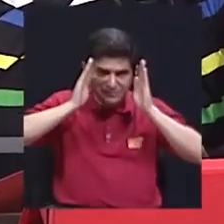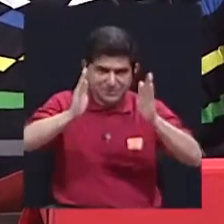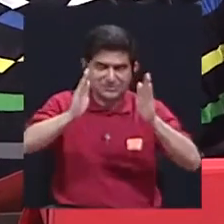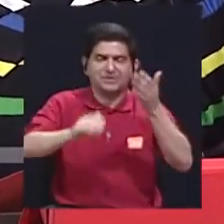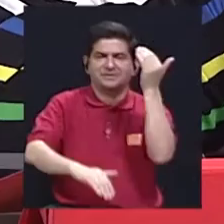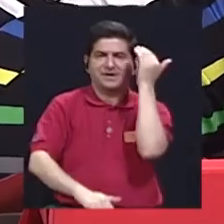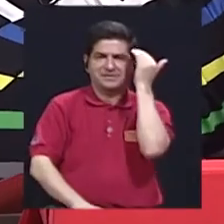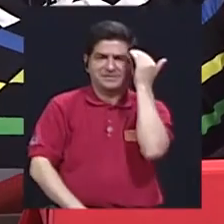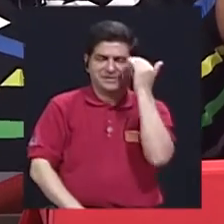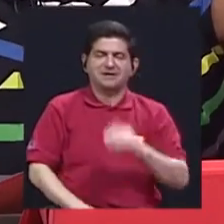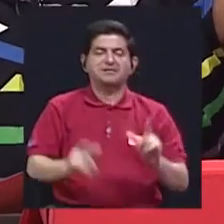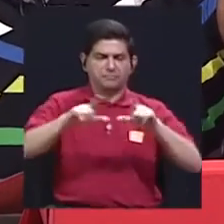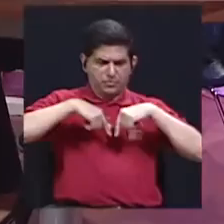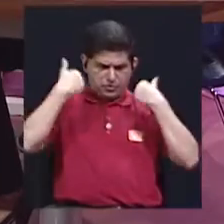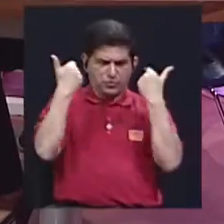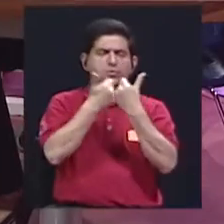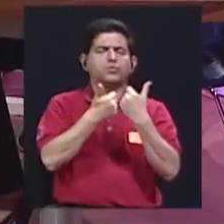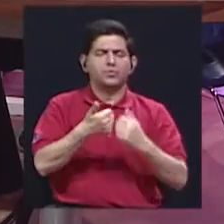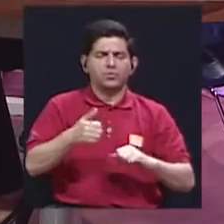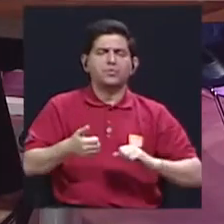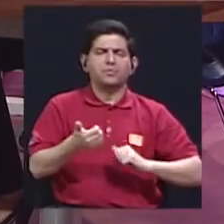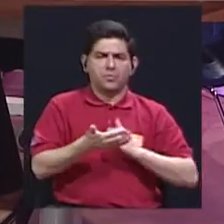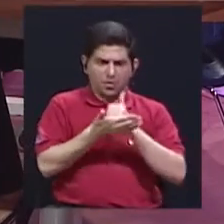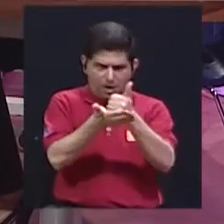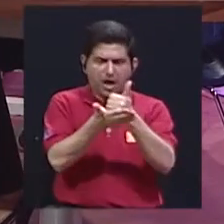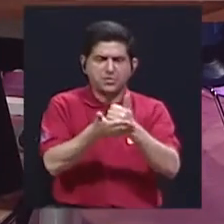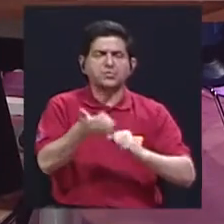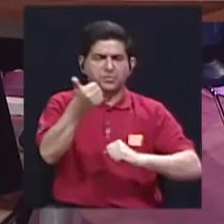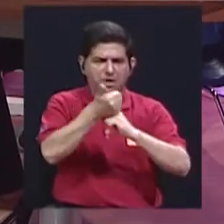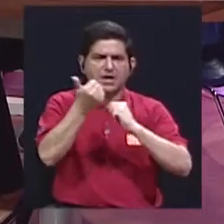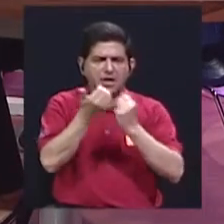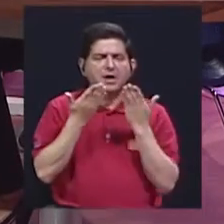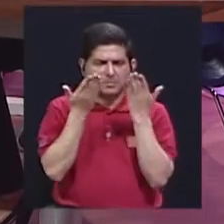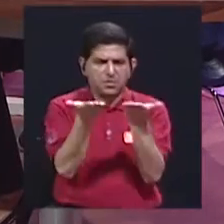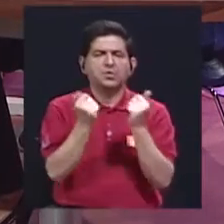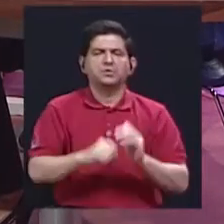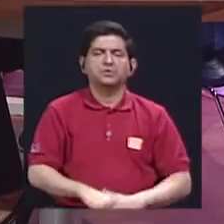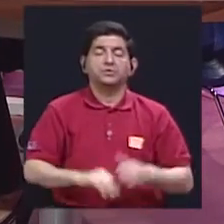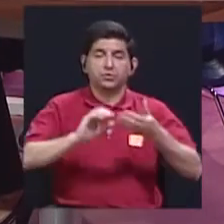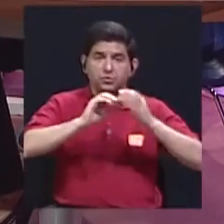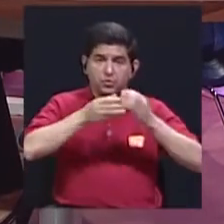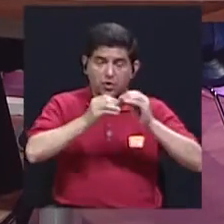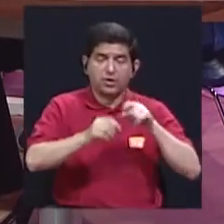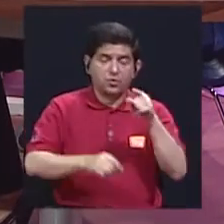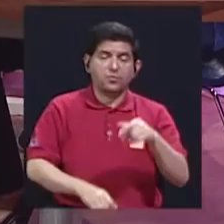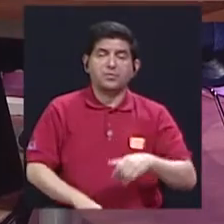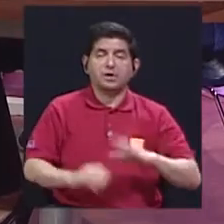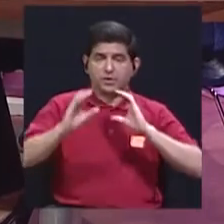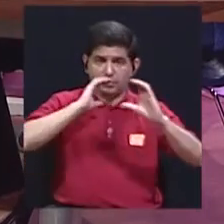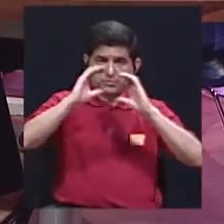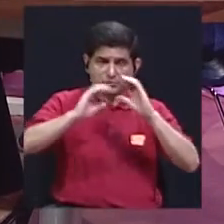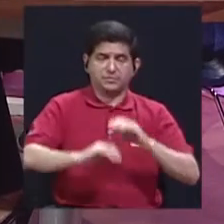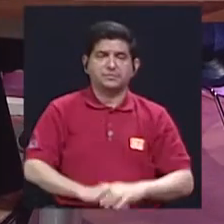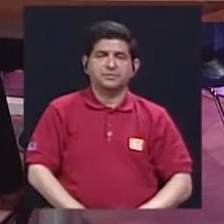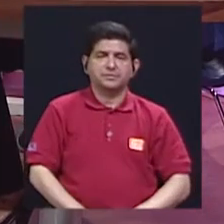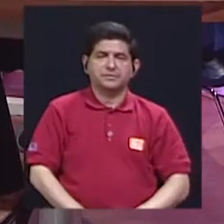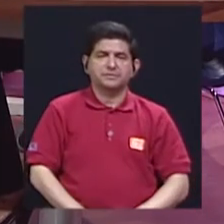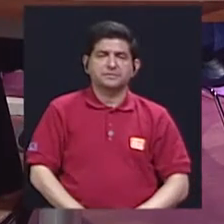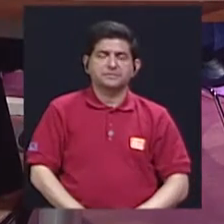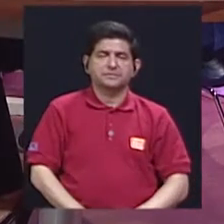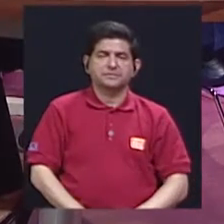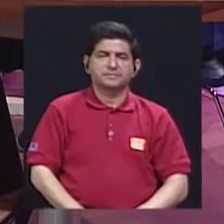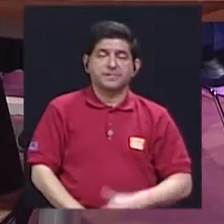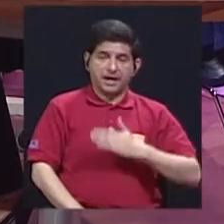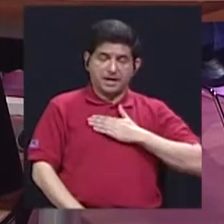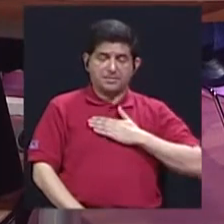sepan que hay un grupo que puede ayudarles puede darles apoyo y el número que ellos pueden comunicarse pues